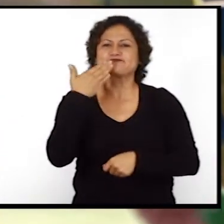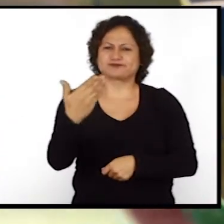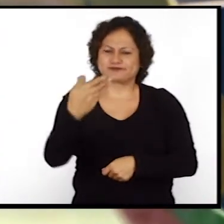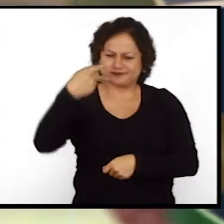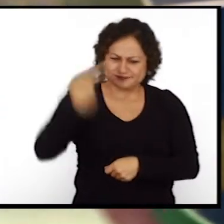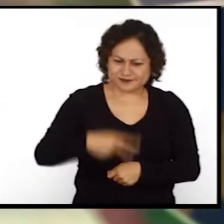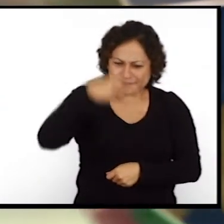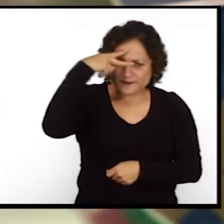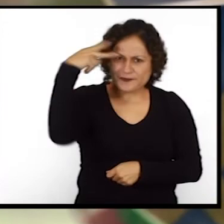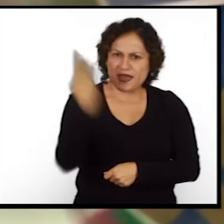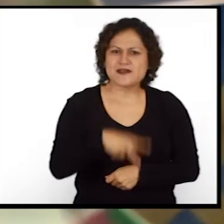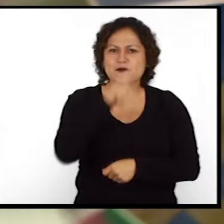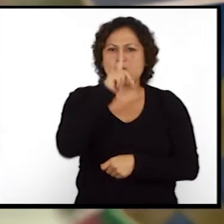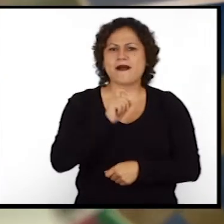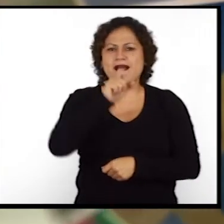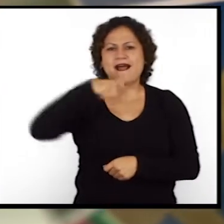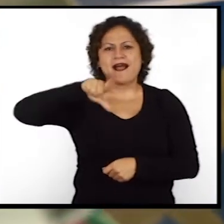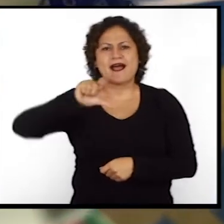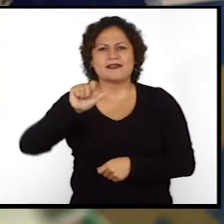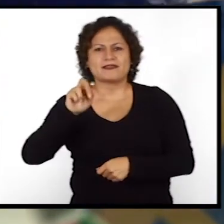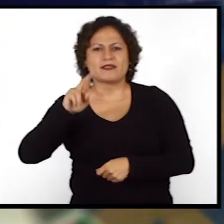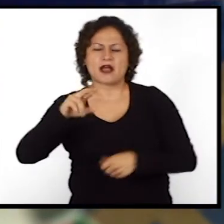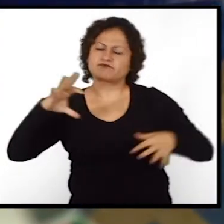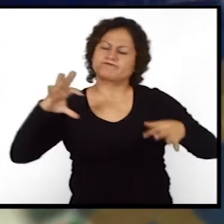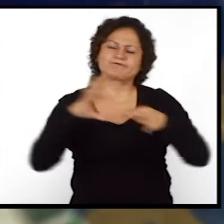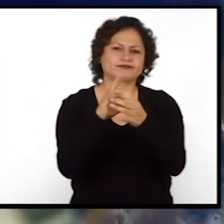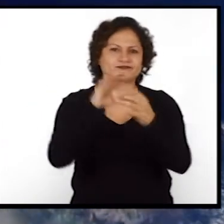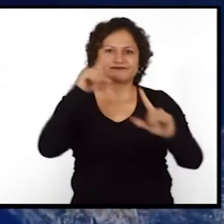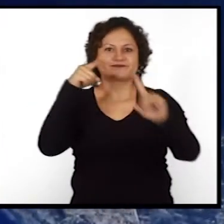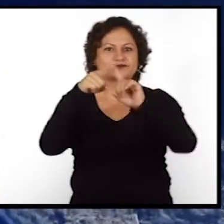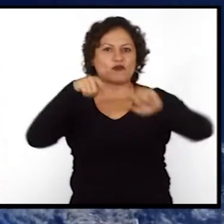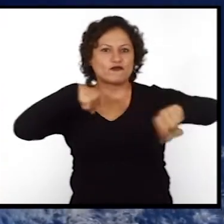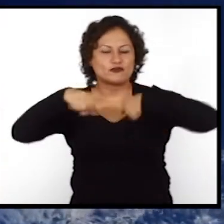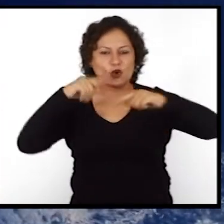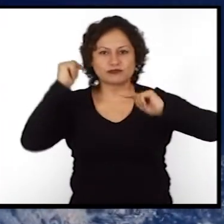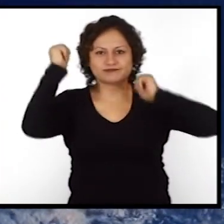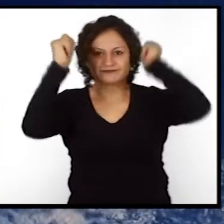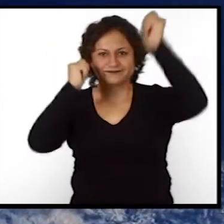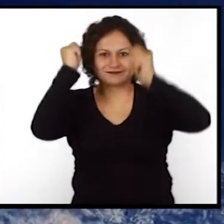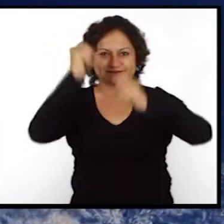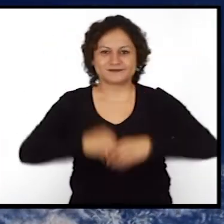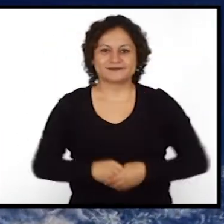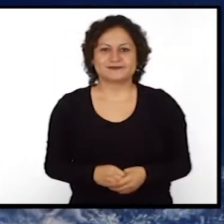Qatar en México! Unidos por el fútbol y el turismo.